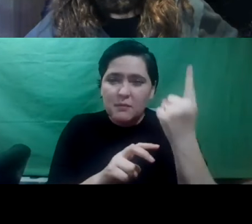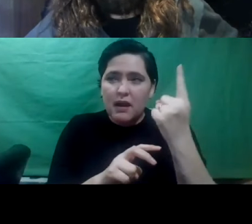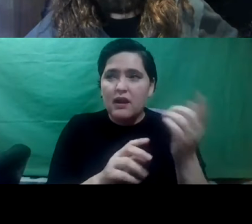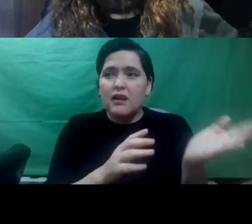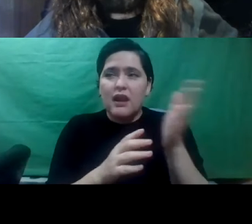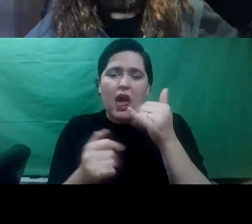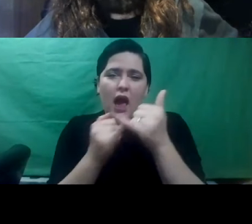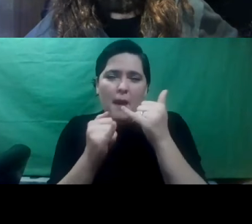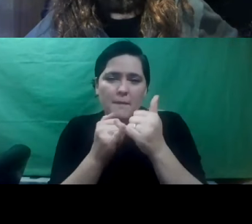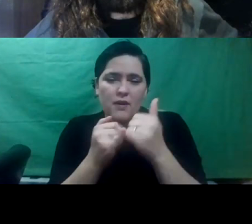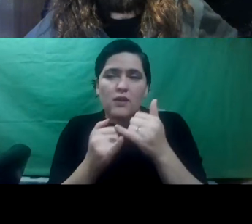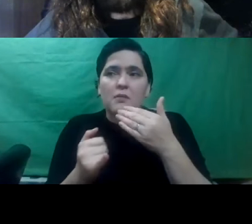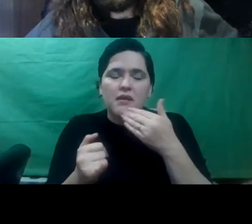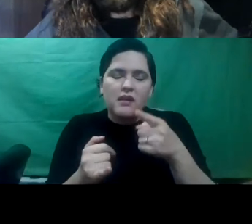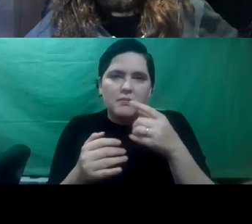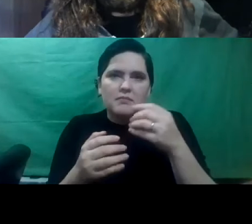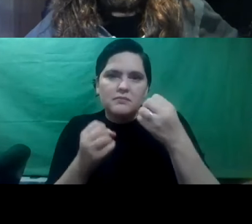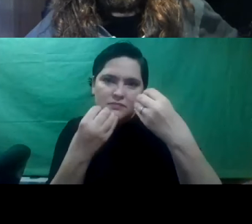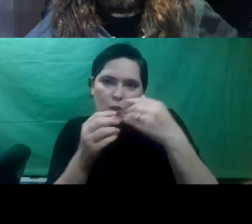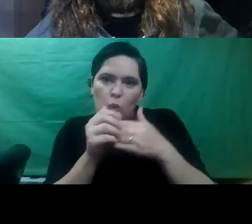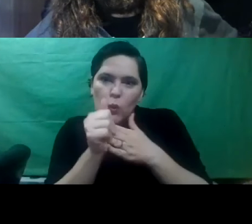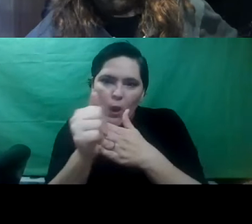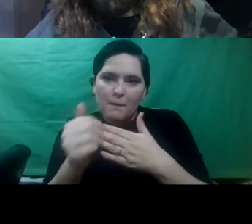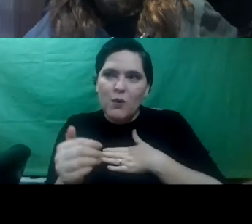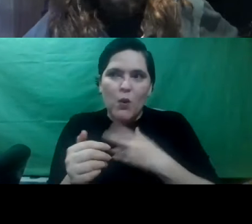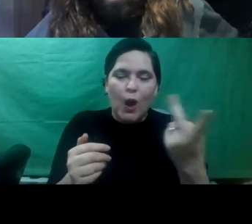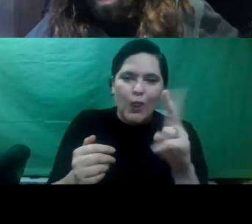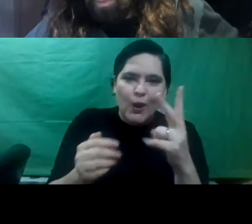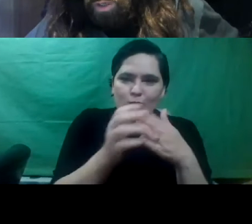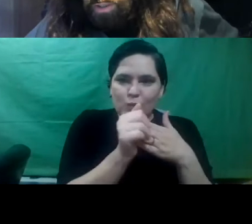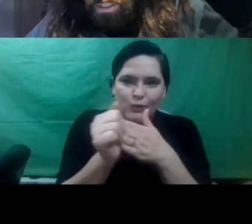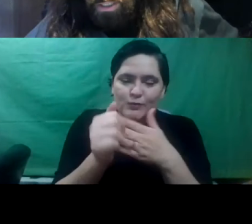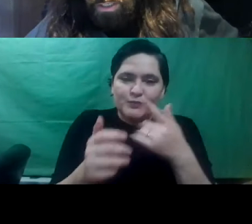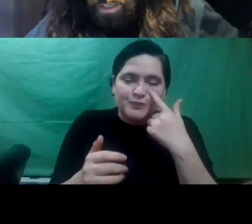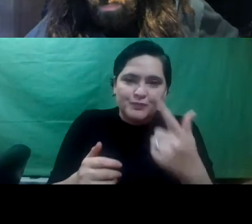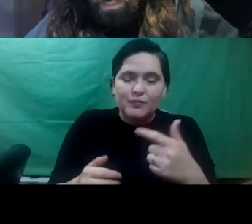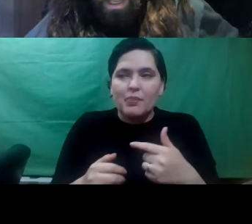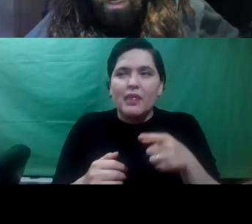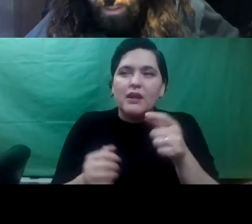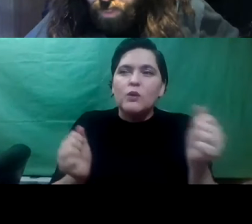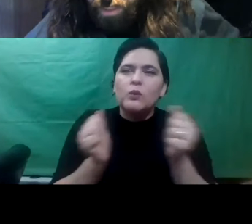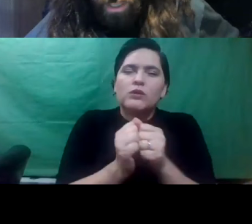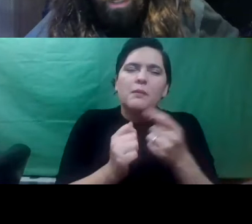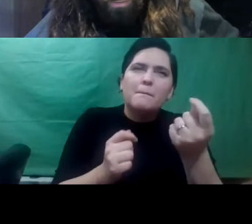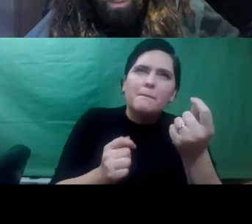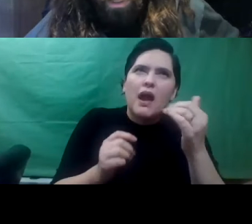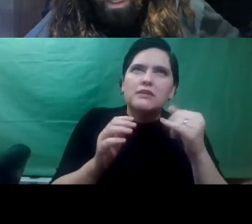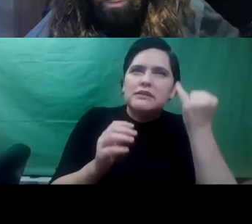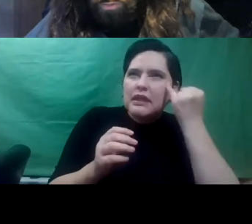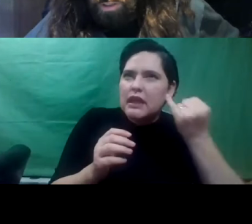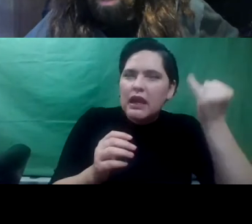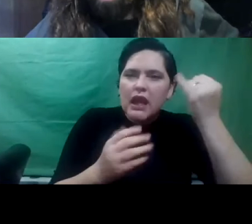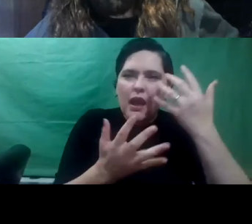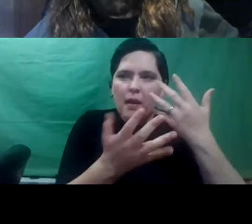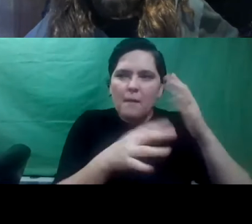una especie de tutor también mío, como el Rodrigo Cofré. Y Rodrigo viene más de un lado desde la ingeniería en matemáticas, igual que Marilyn, que es una compañera